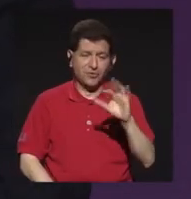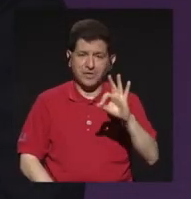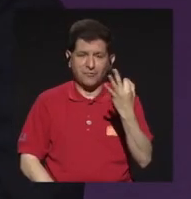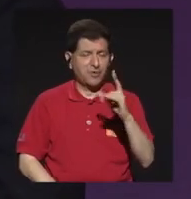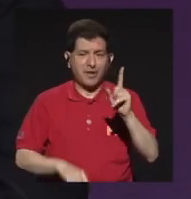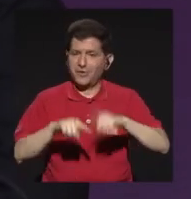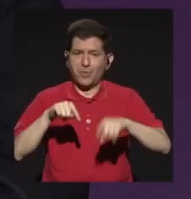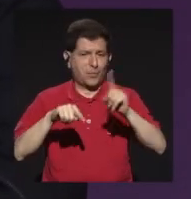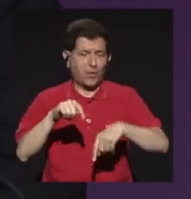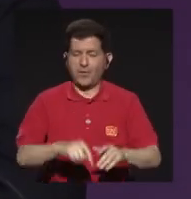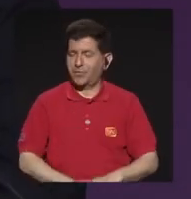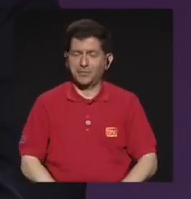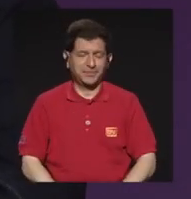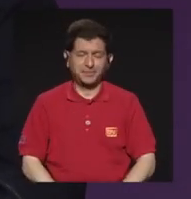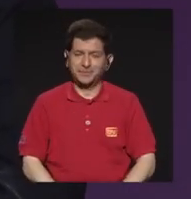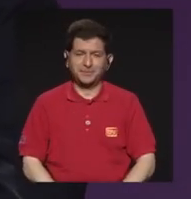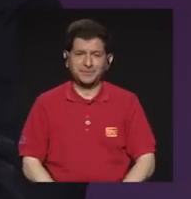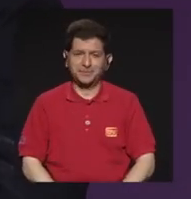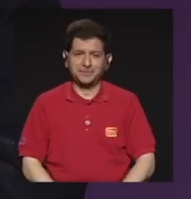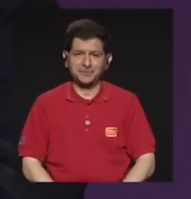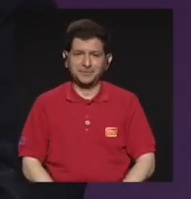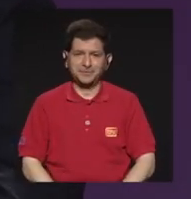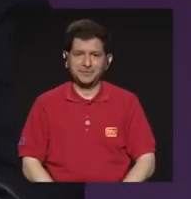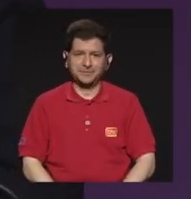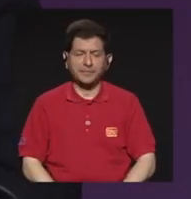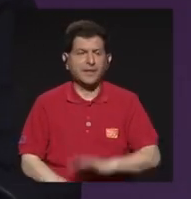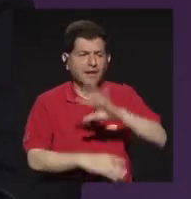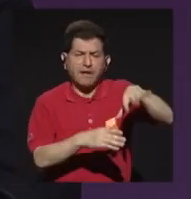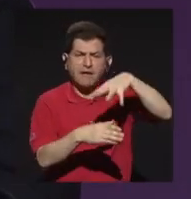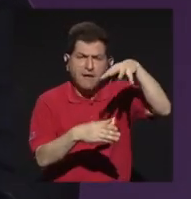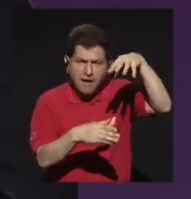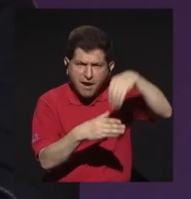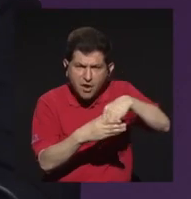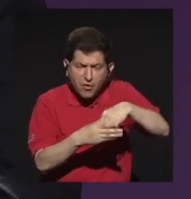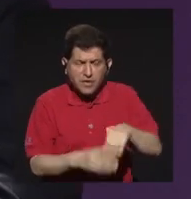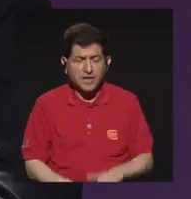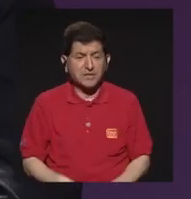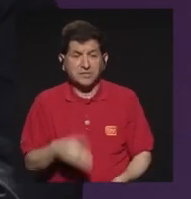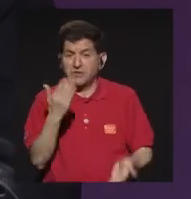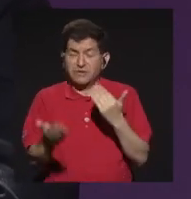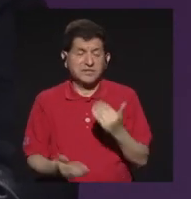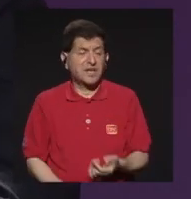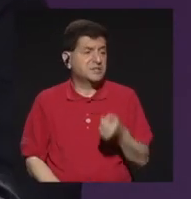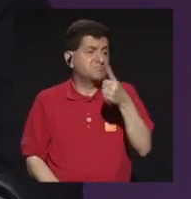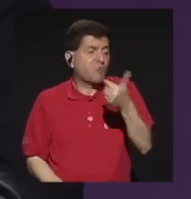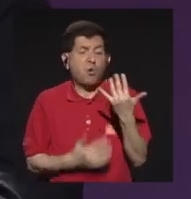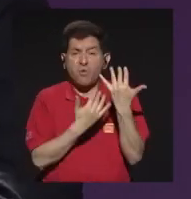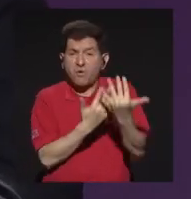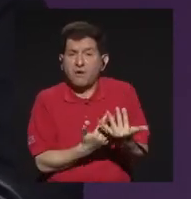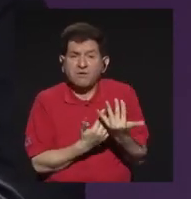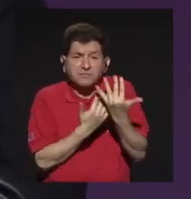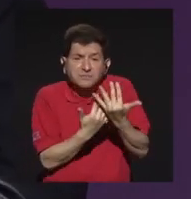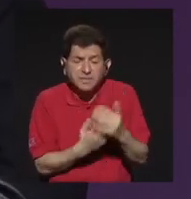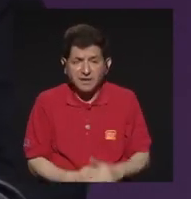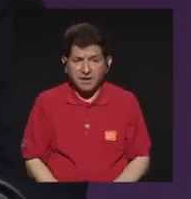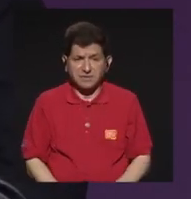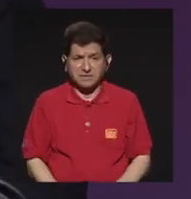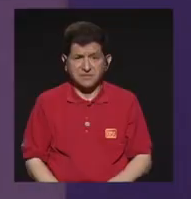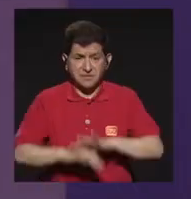julia y en un contexto tan desesperanzador como el que tenemos